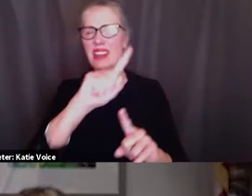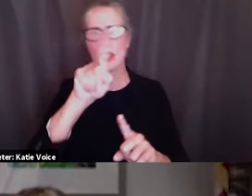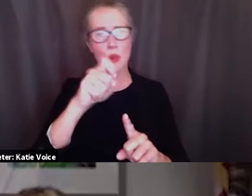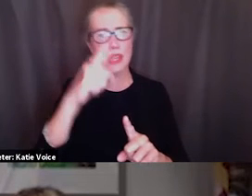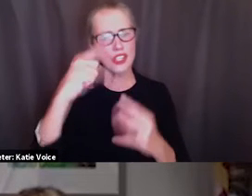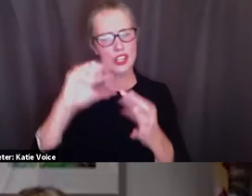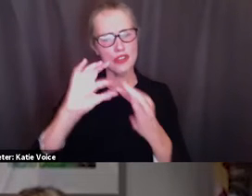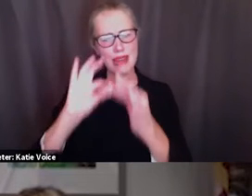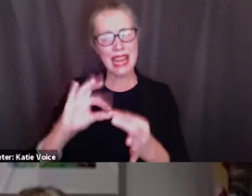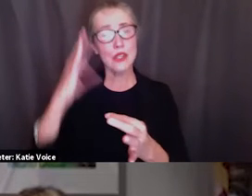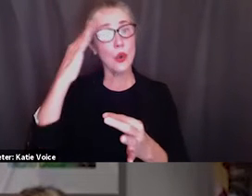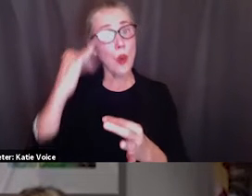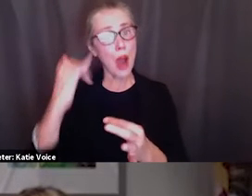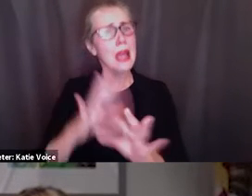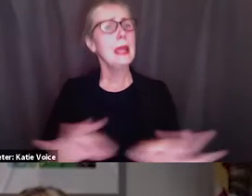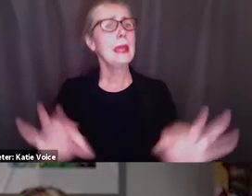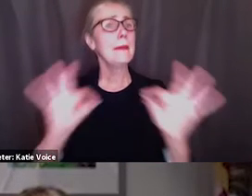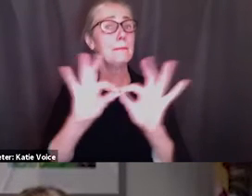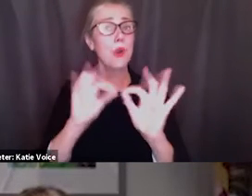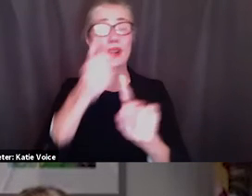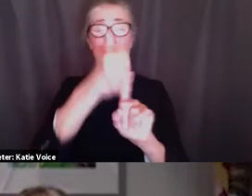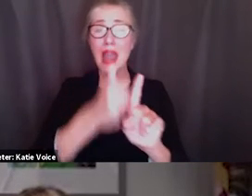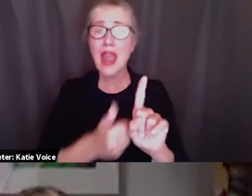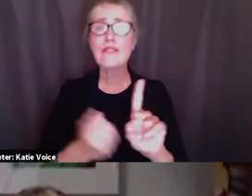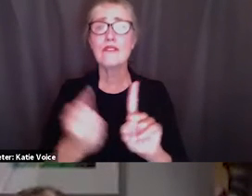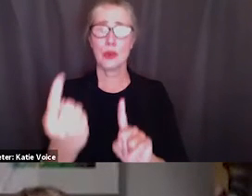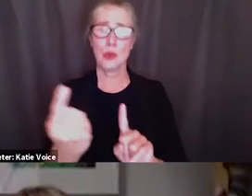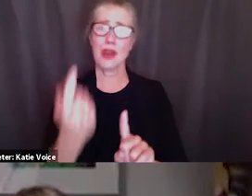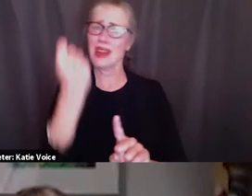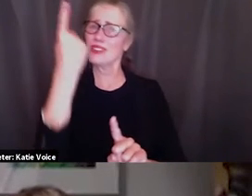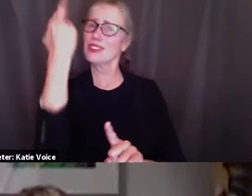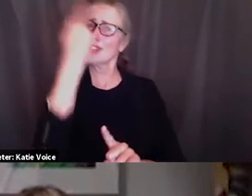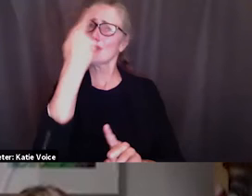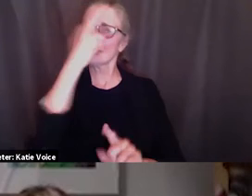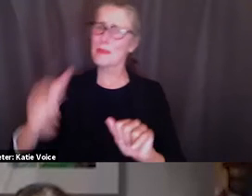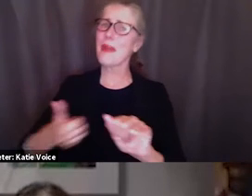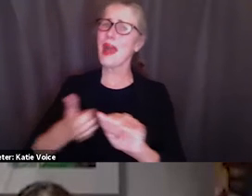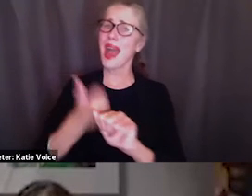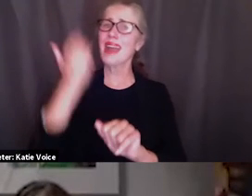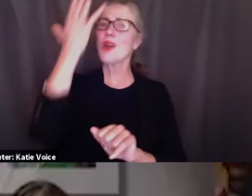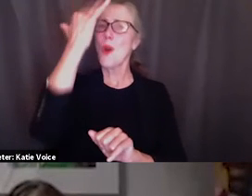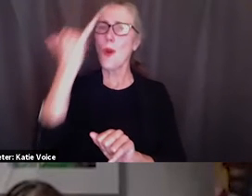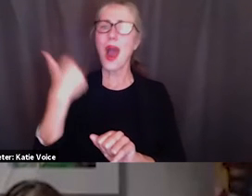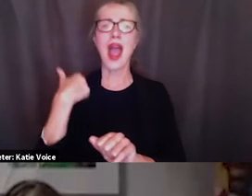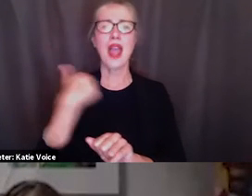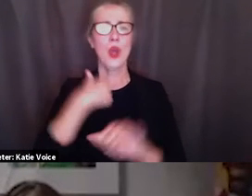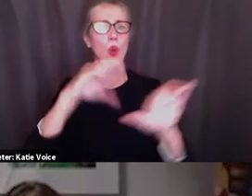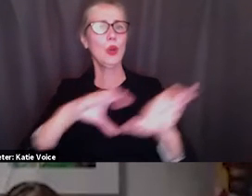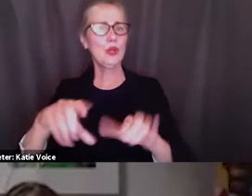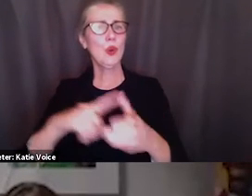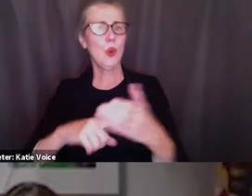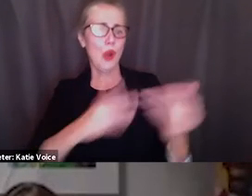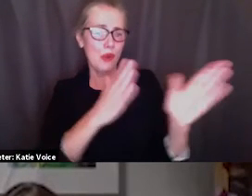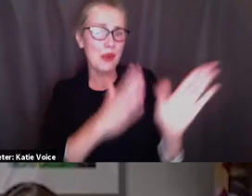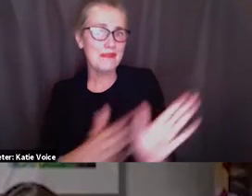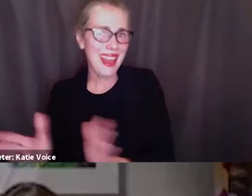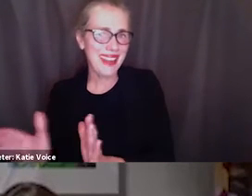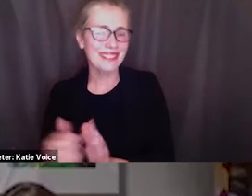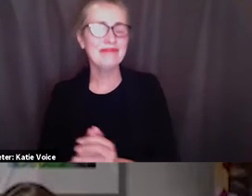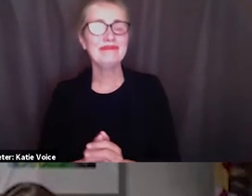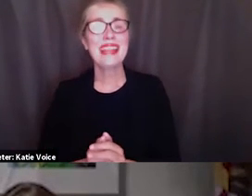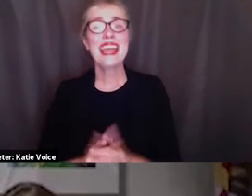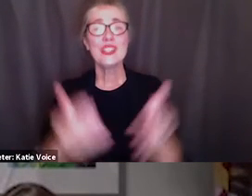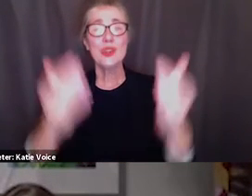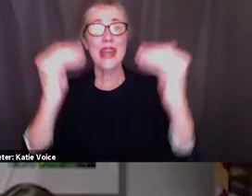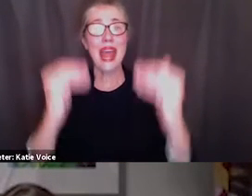por qué es importante que todo el mundo sepa qué. Así que gracias por hacer esto ver. Y ahora, miembros del Consejo, vamos a pasar al asunto número